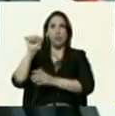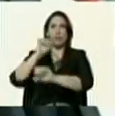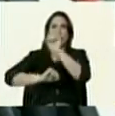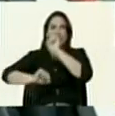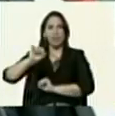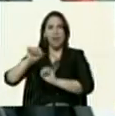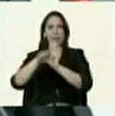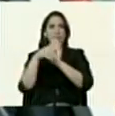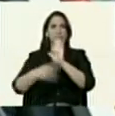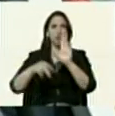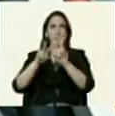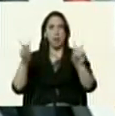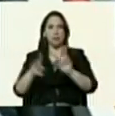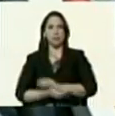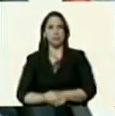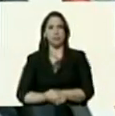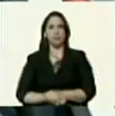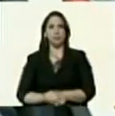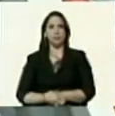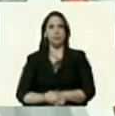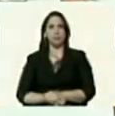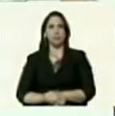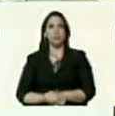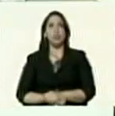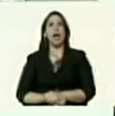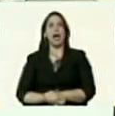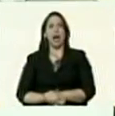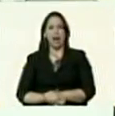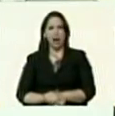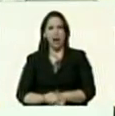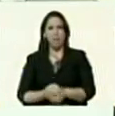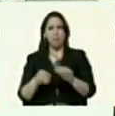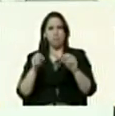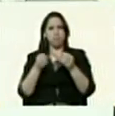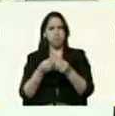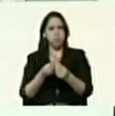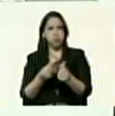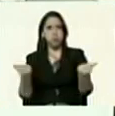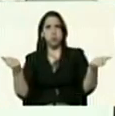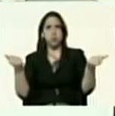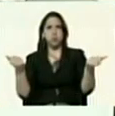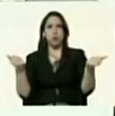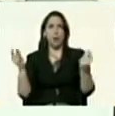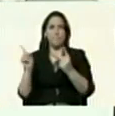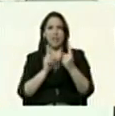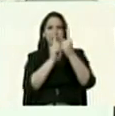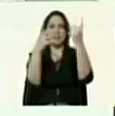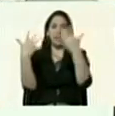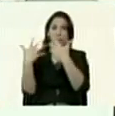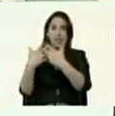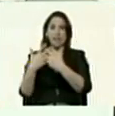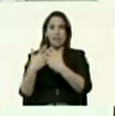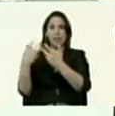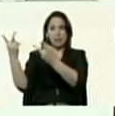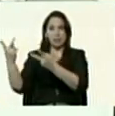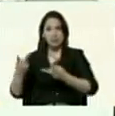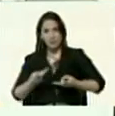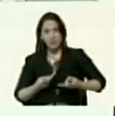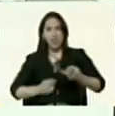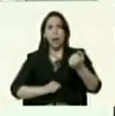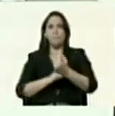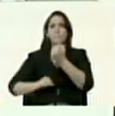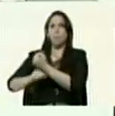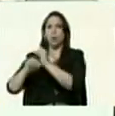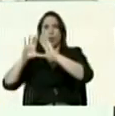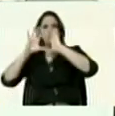paz, a despejar las amenazas de guerra y a recibir el apoyo del mundo para la paz de